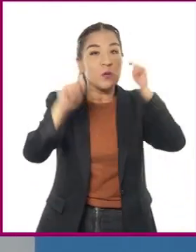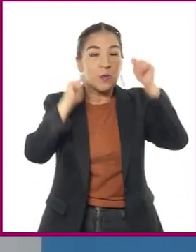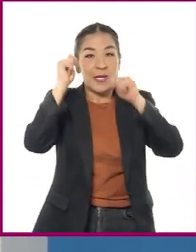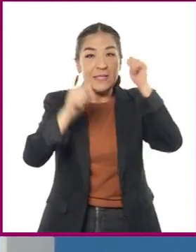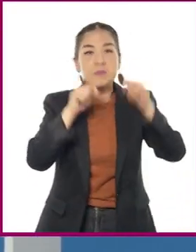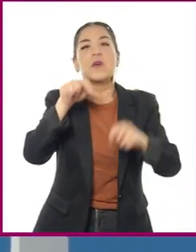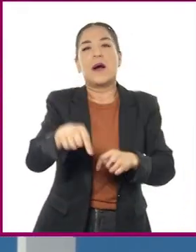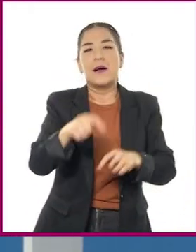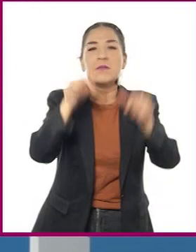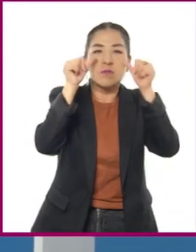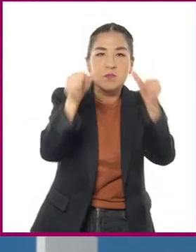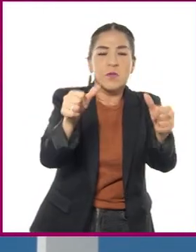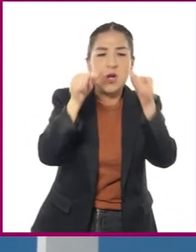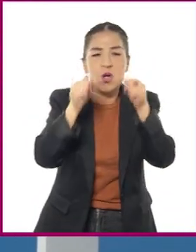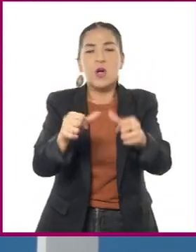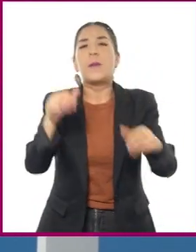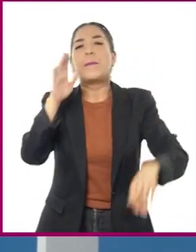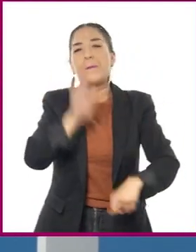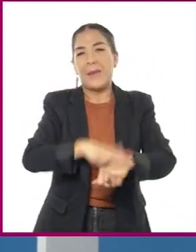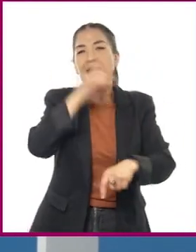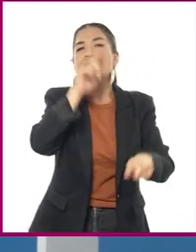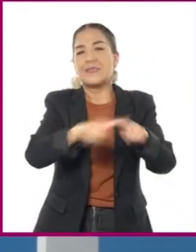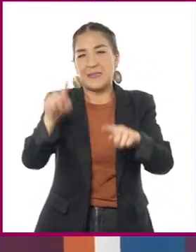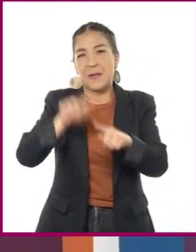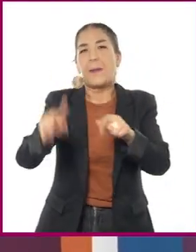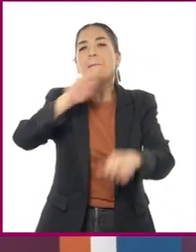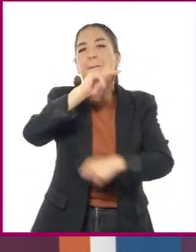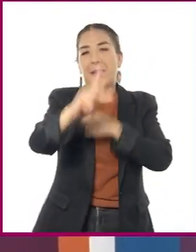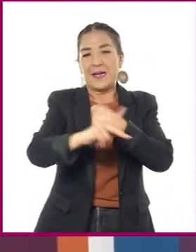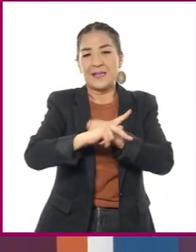un servicio que se ofrece en la mayoría de los países.